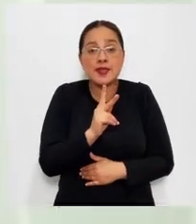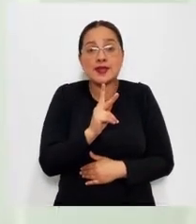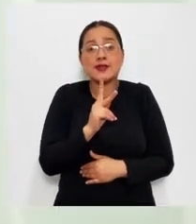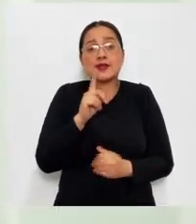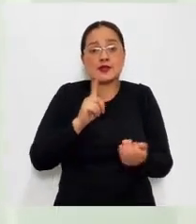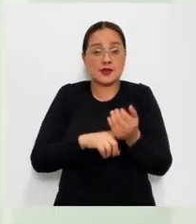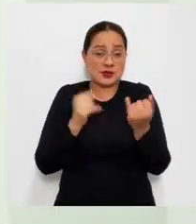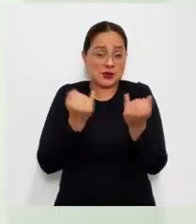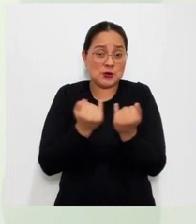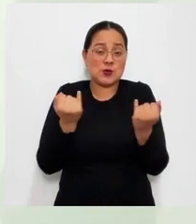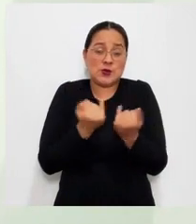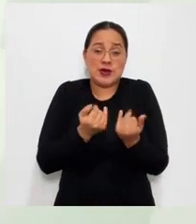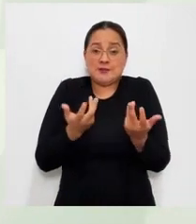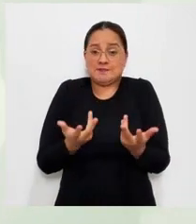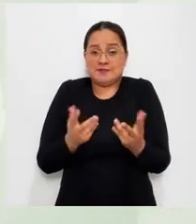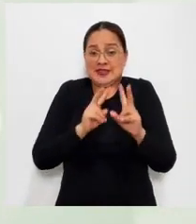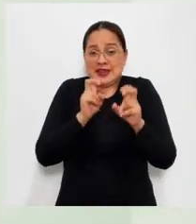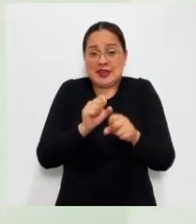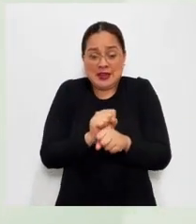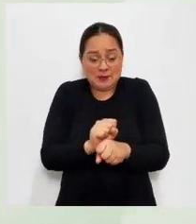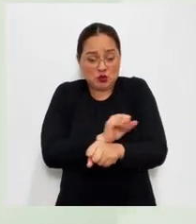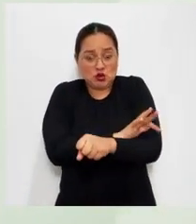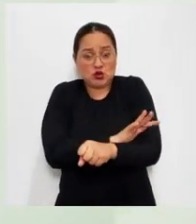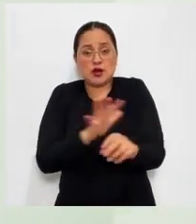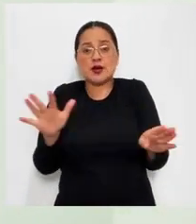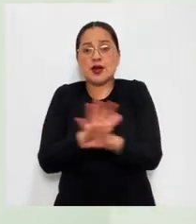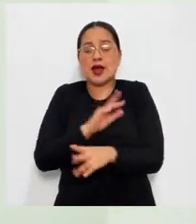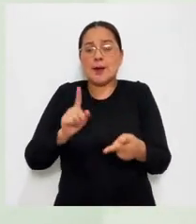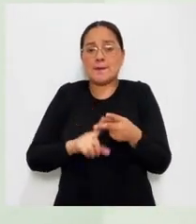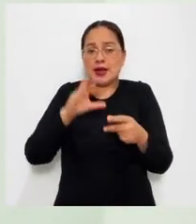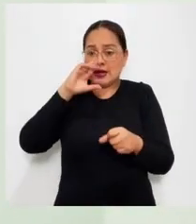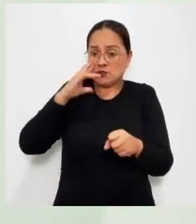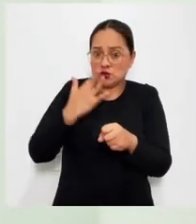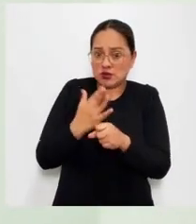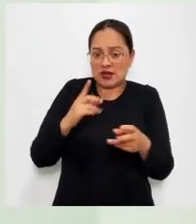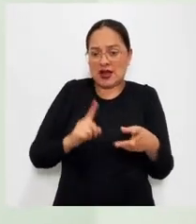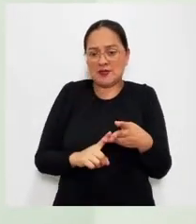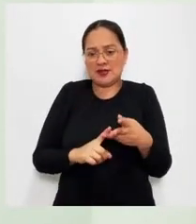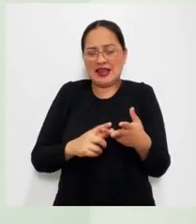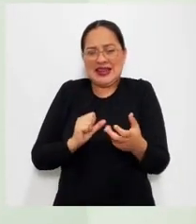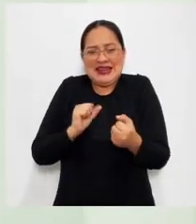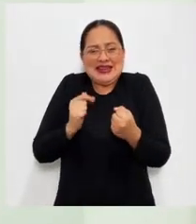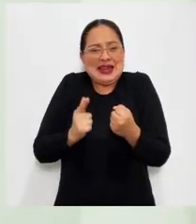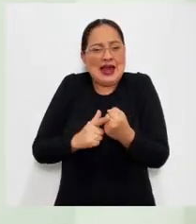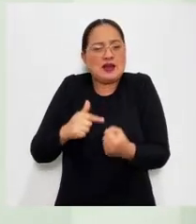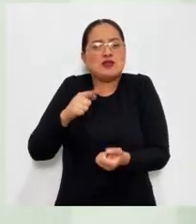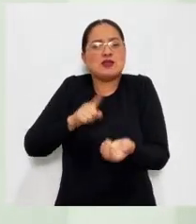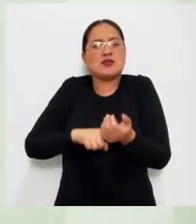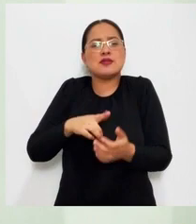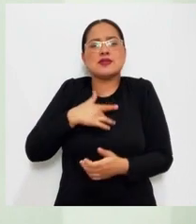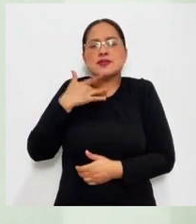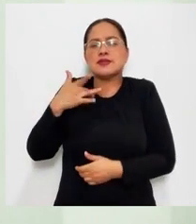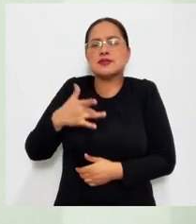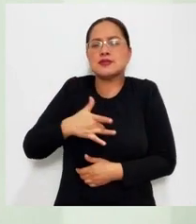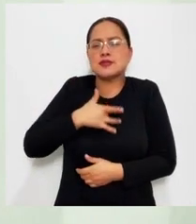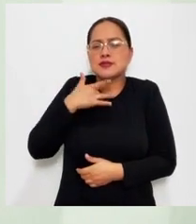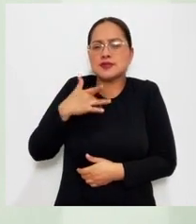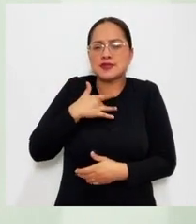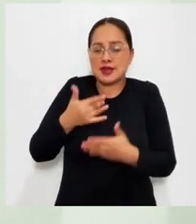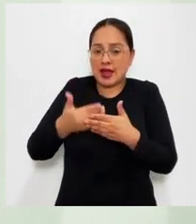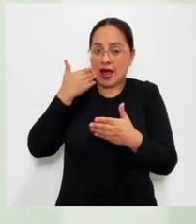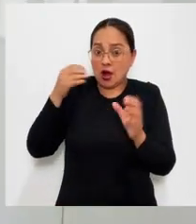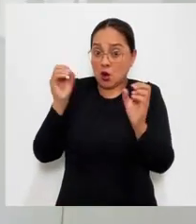que me ha cambiado totalmente en un tema emocional, de responsabilidad. Desarrollas algo que